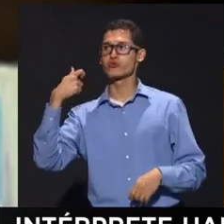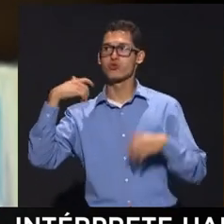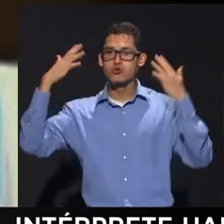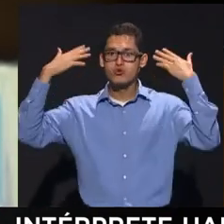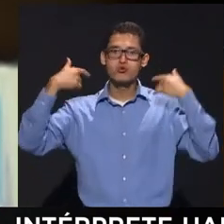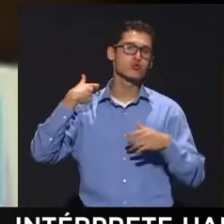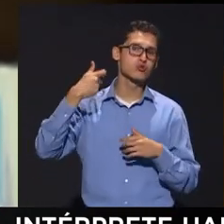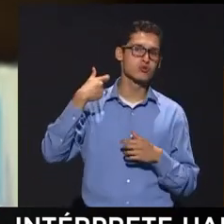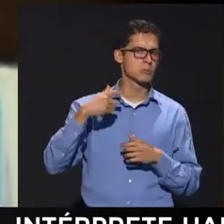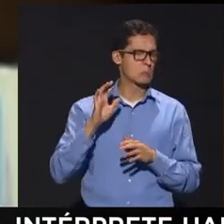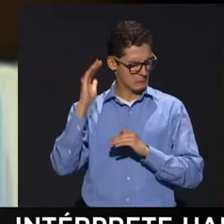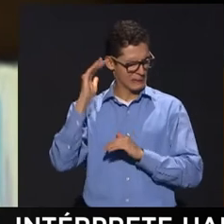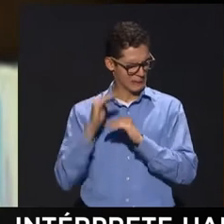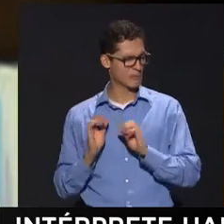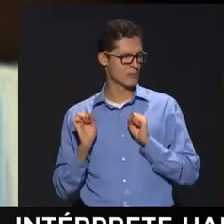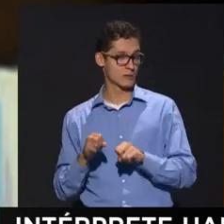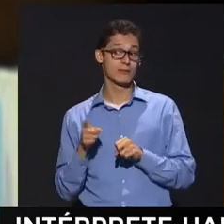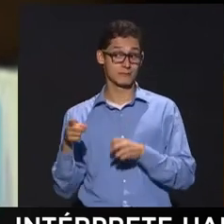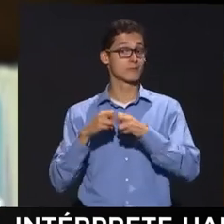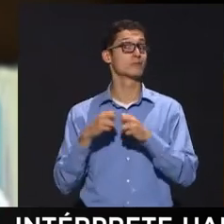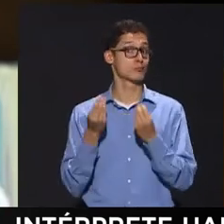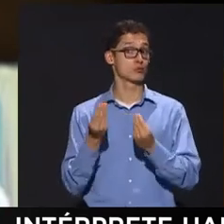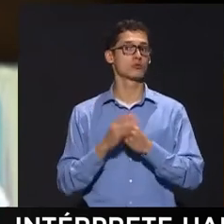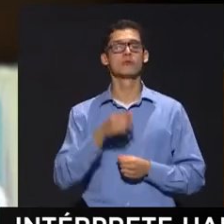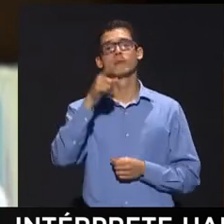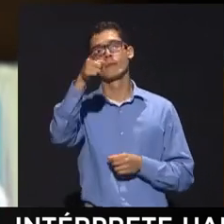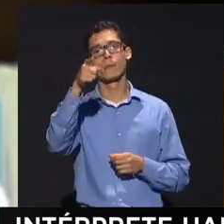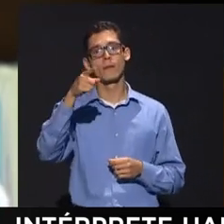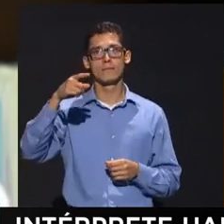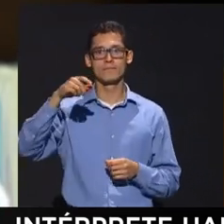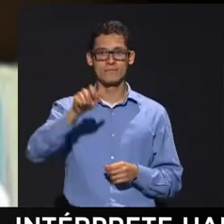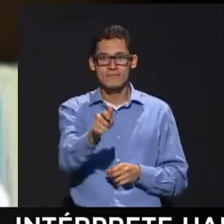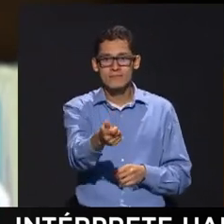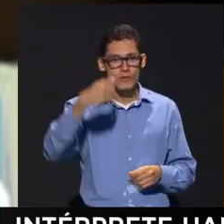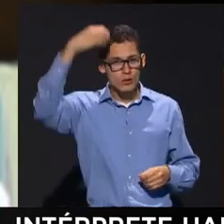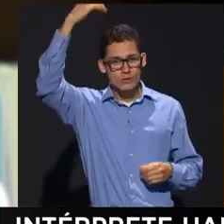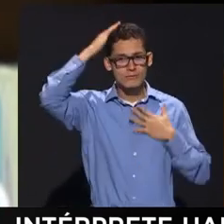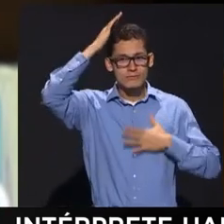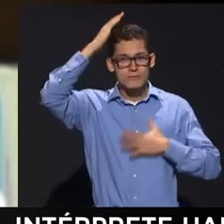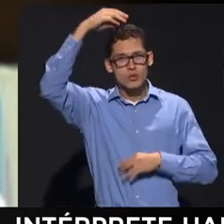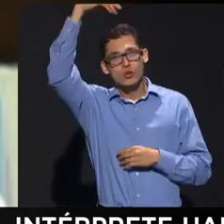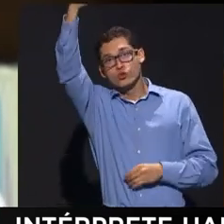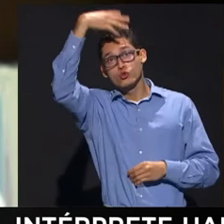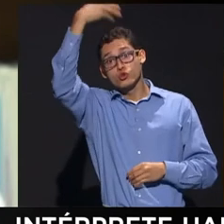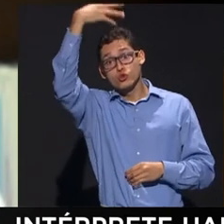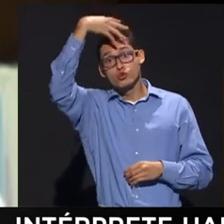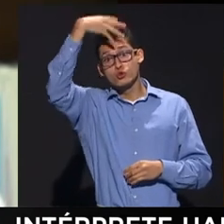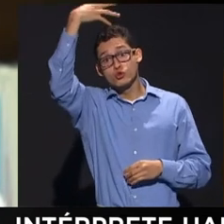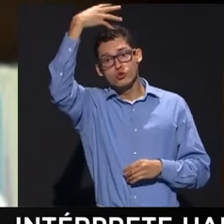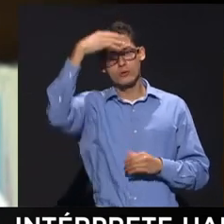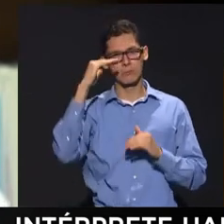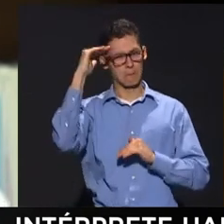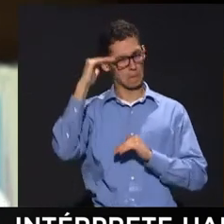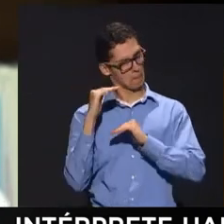duchas de 3 minutos creemos que son completamente suficientes. Cierre todas las llaves cuando no las esté usando. Ahora que estamos en